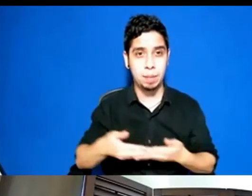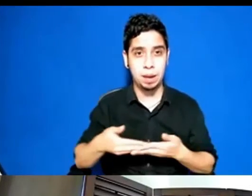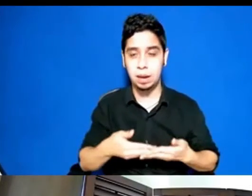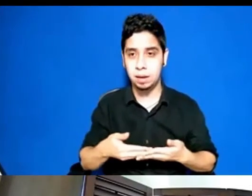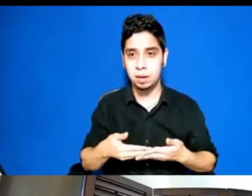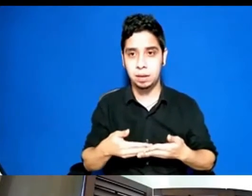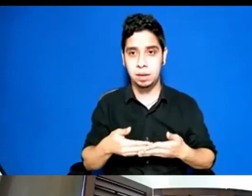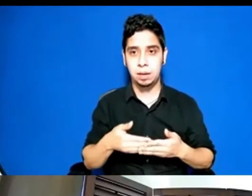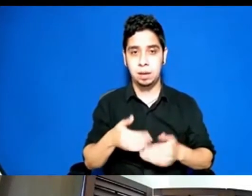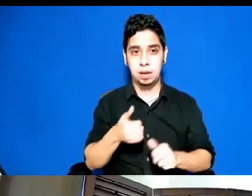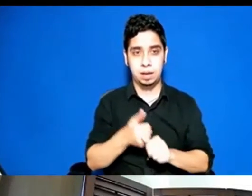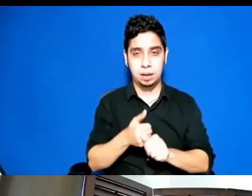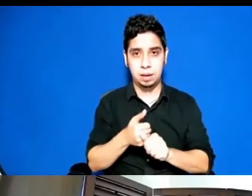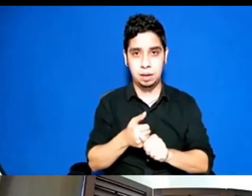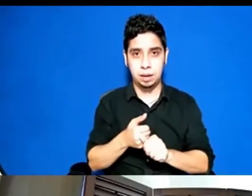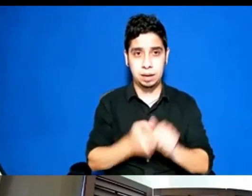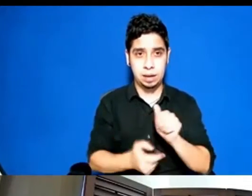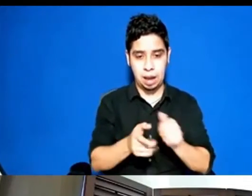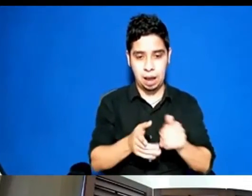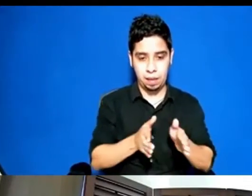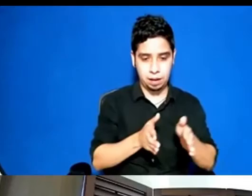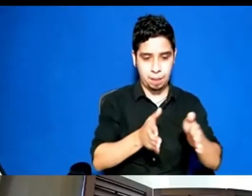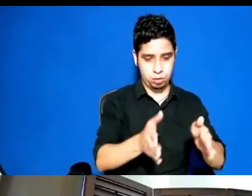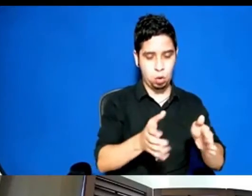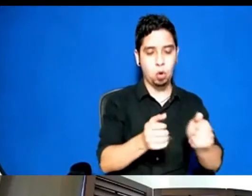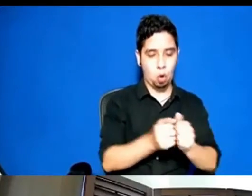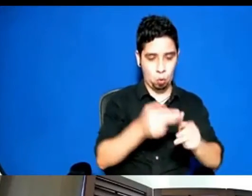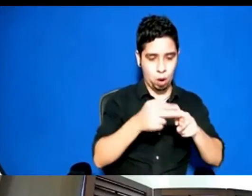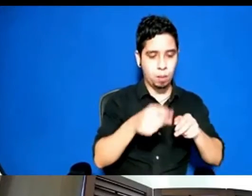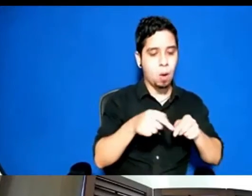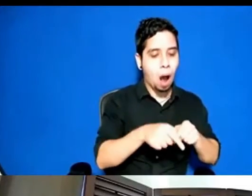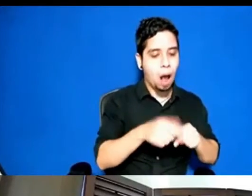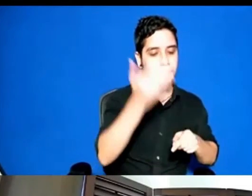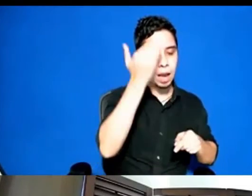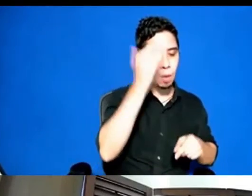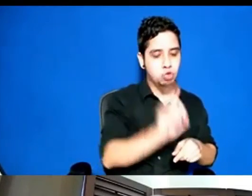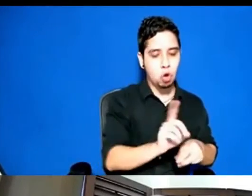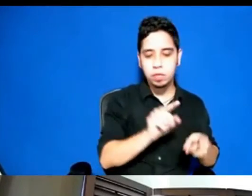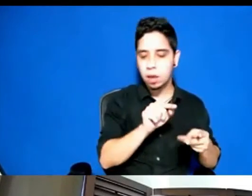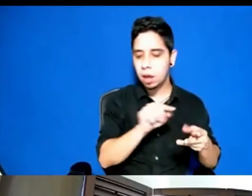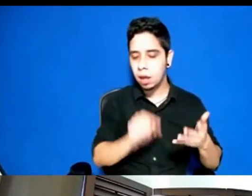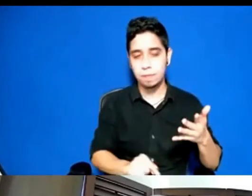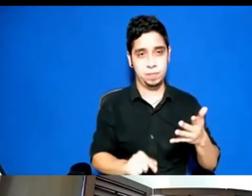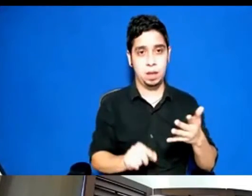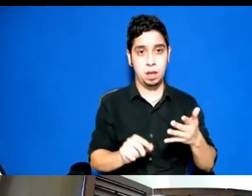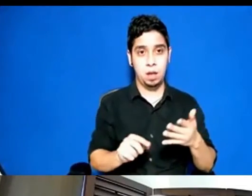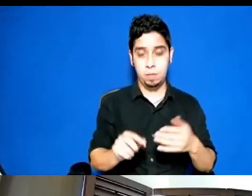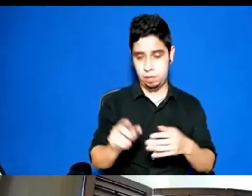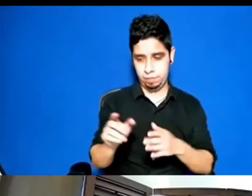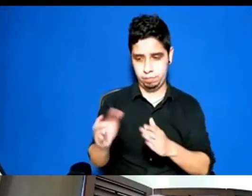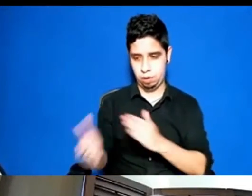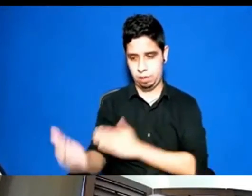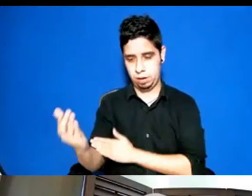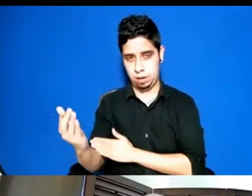cuenta, cada huevo cuenta. Y el otro patrullaje es entre las 9 de la noche y las 11 de la